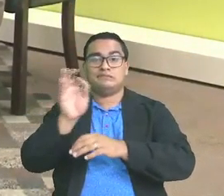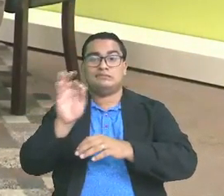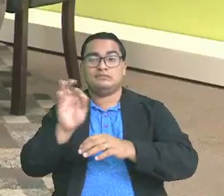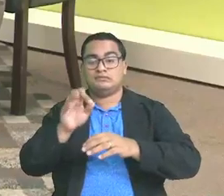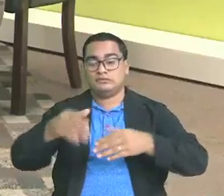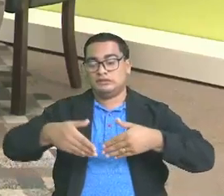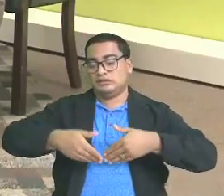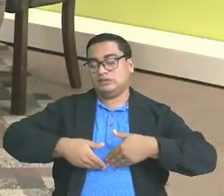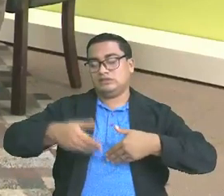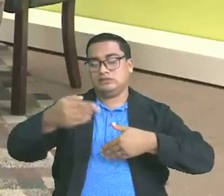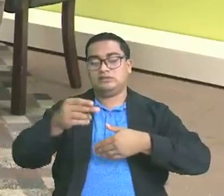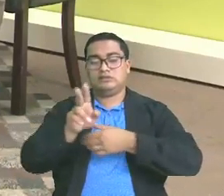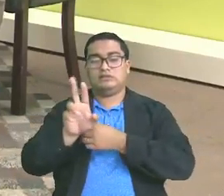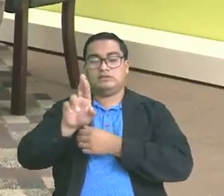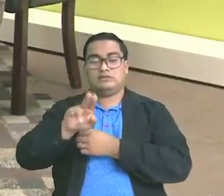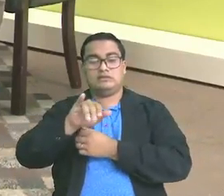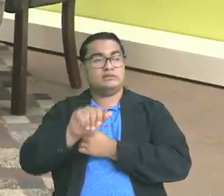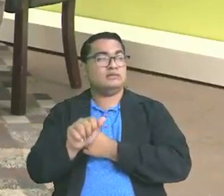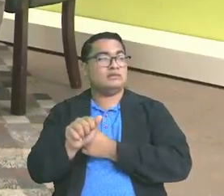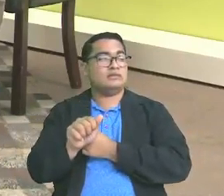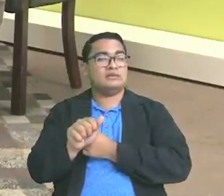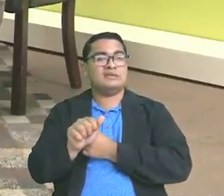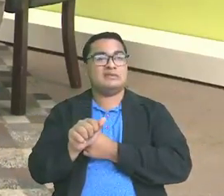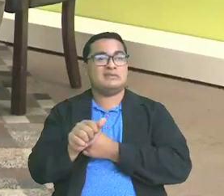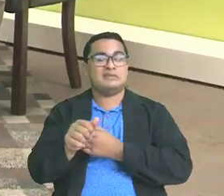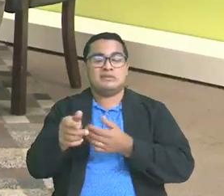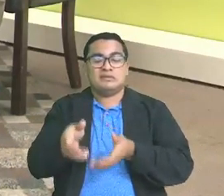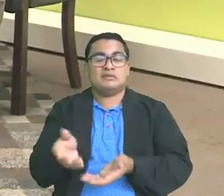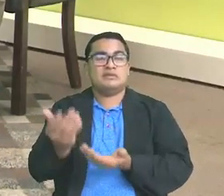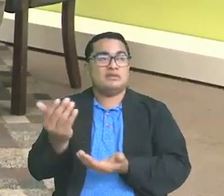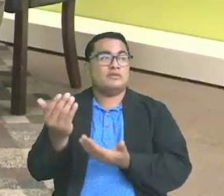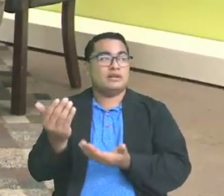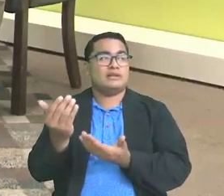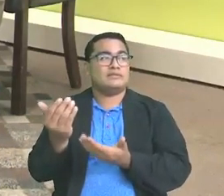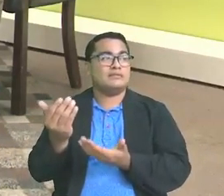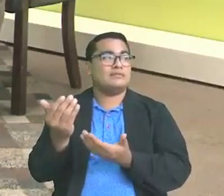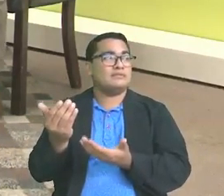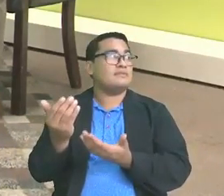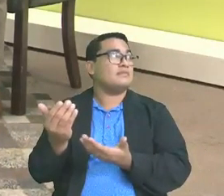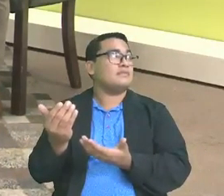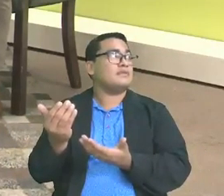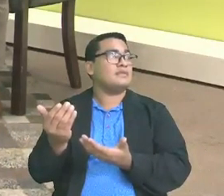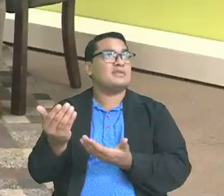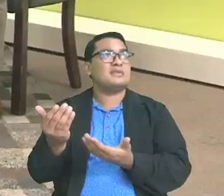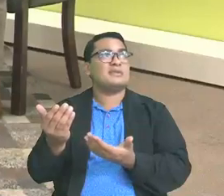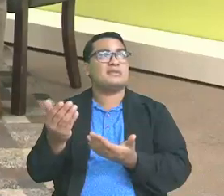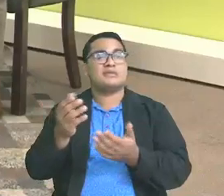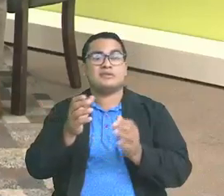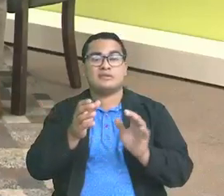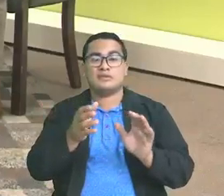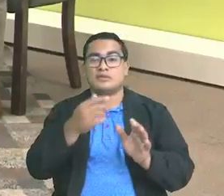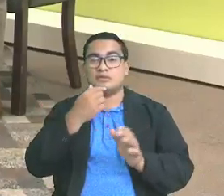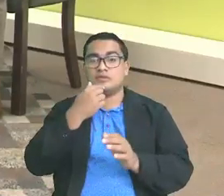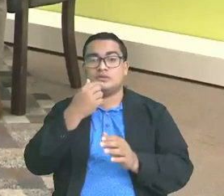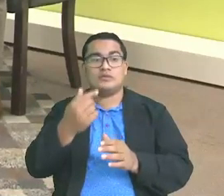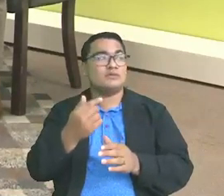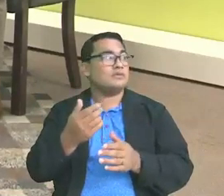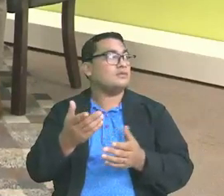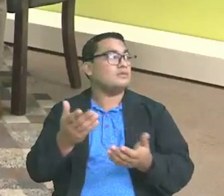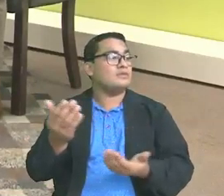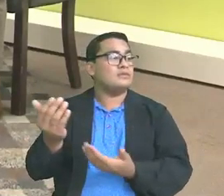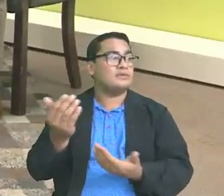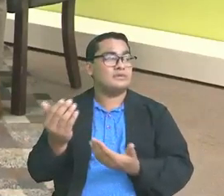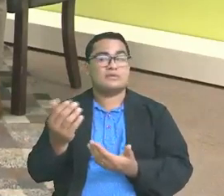hernia. ¿Cuáles son esas, doctor, en el caso de los niños recién nacidos? Ok, en los niños recién nacidos, las hernias